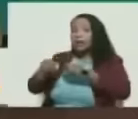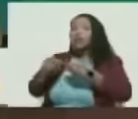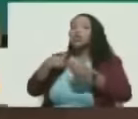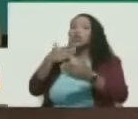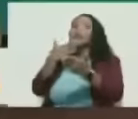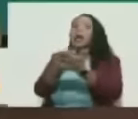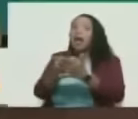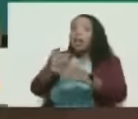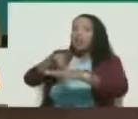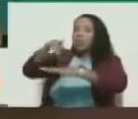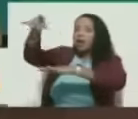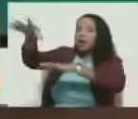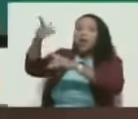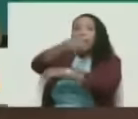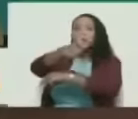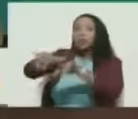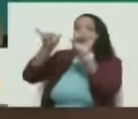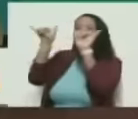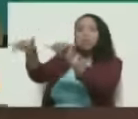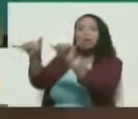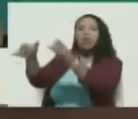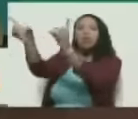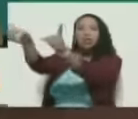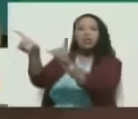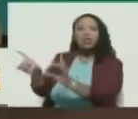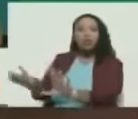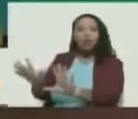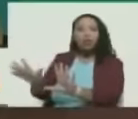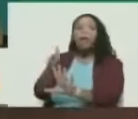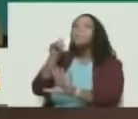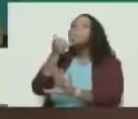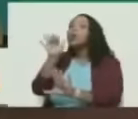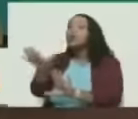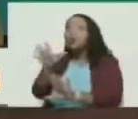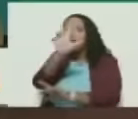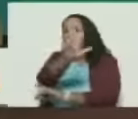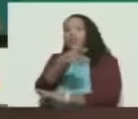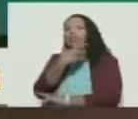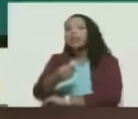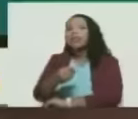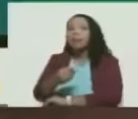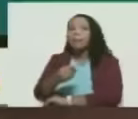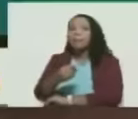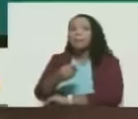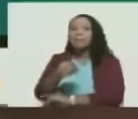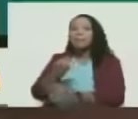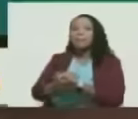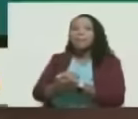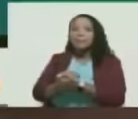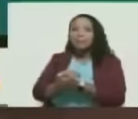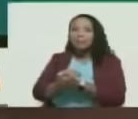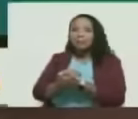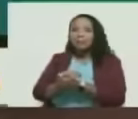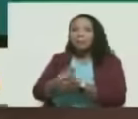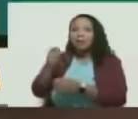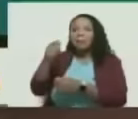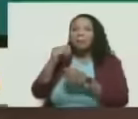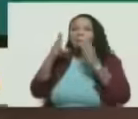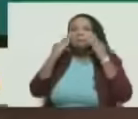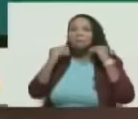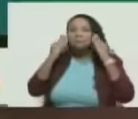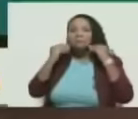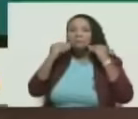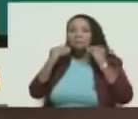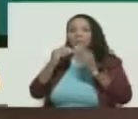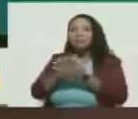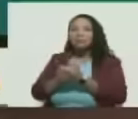que la gente tome esa decisión. Yo, con la experiencia política que tengo, la poca experiencia política que tengo, te diría que